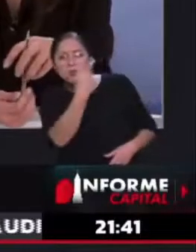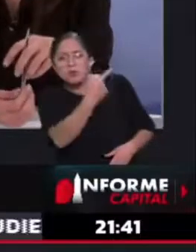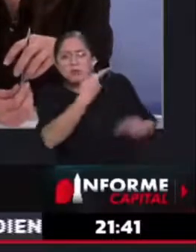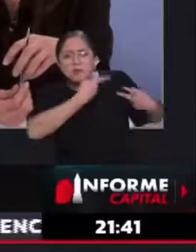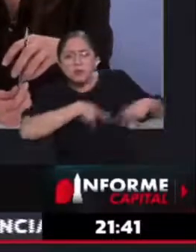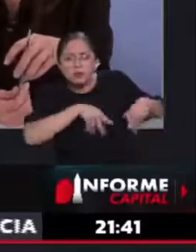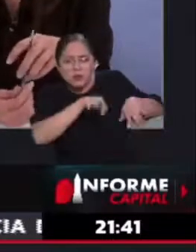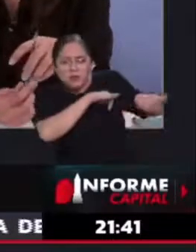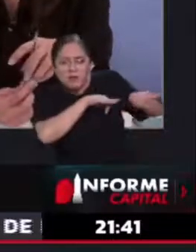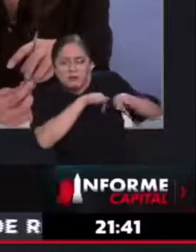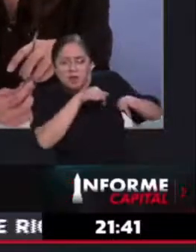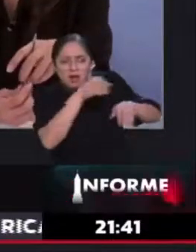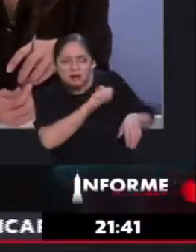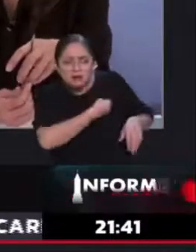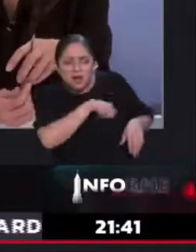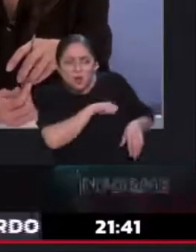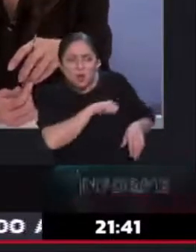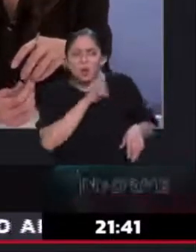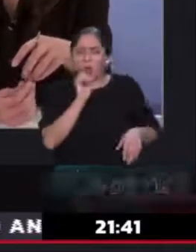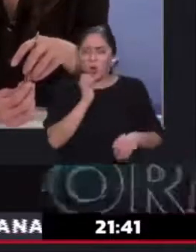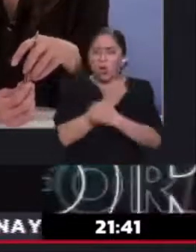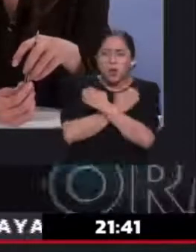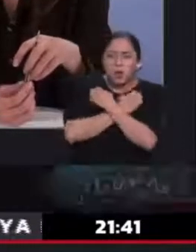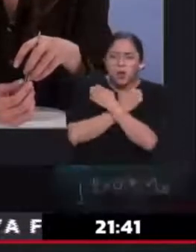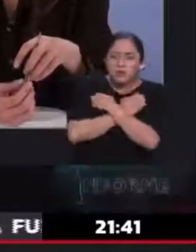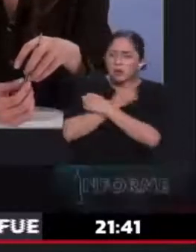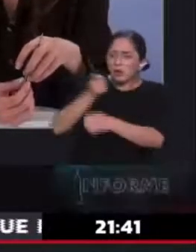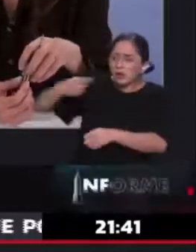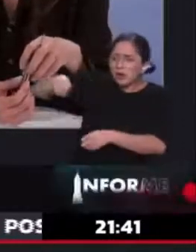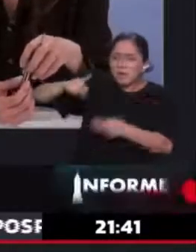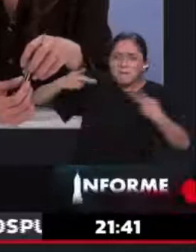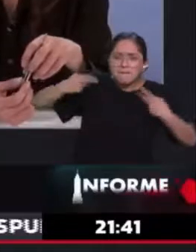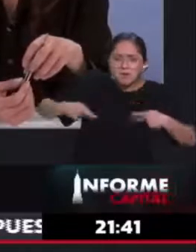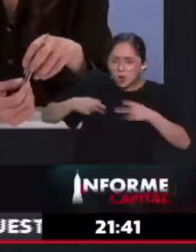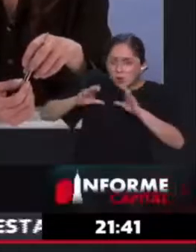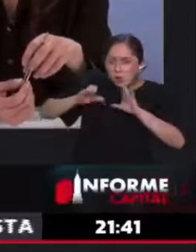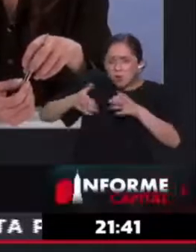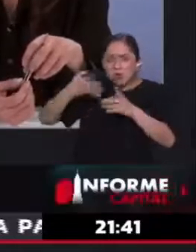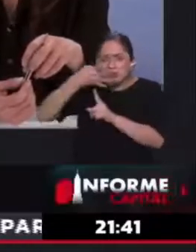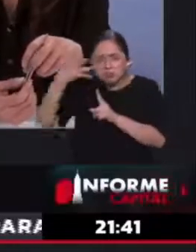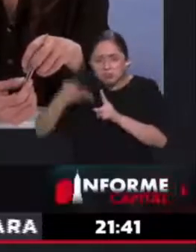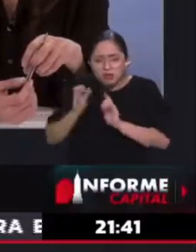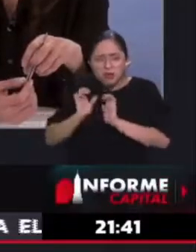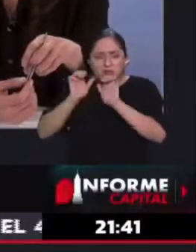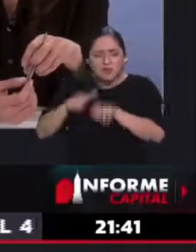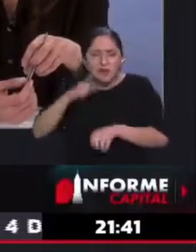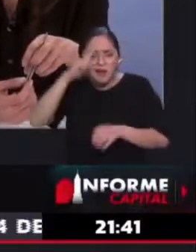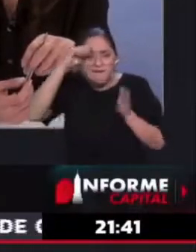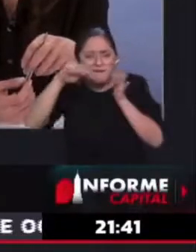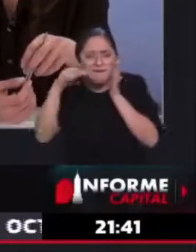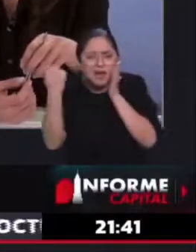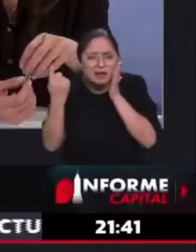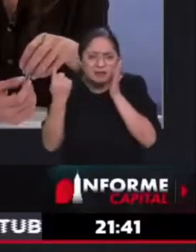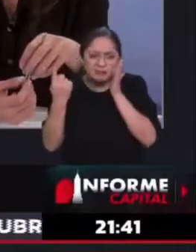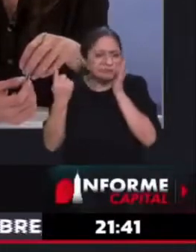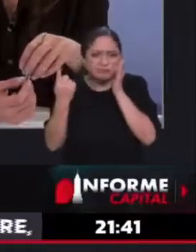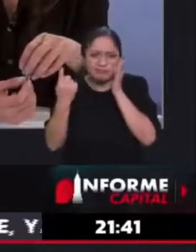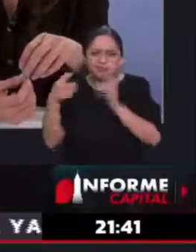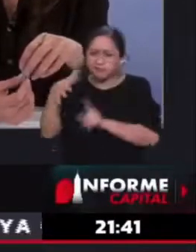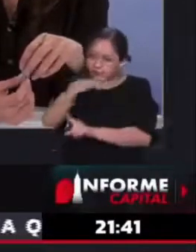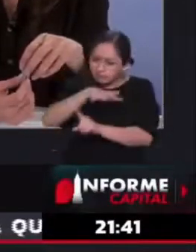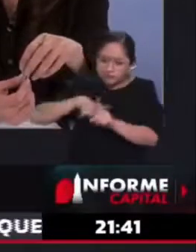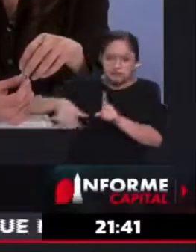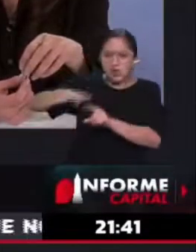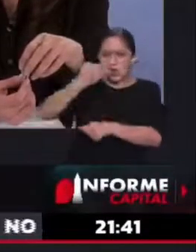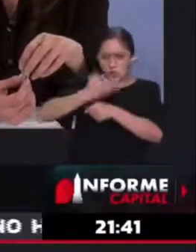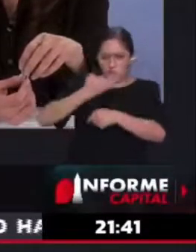la educación, en cualquier ámbito laboral, que estemos conviviendo y que seamos parte de ese entorno social en el que